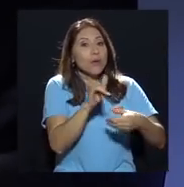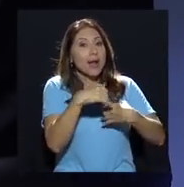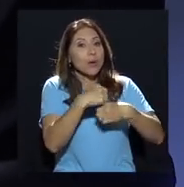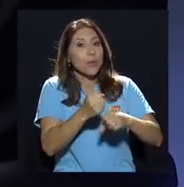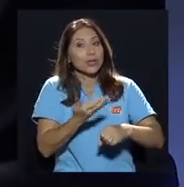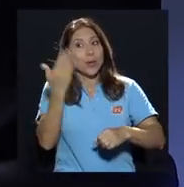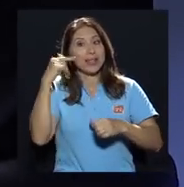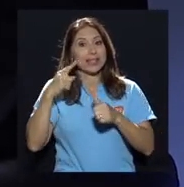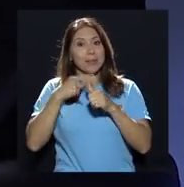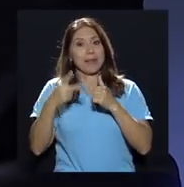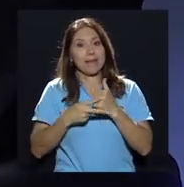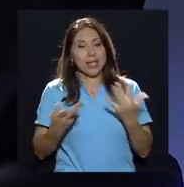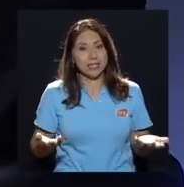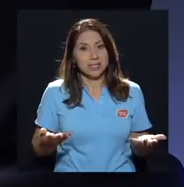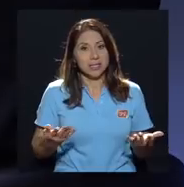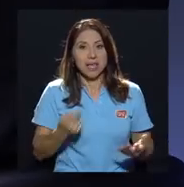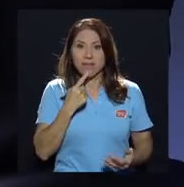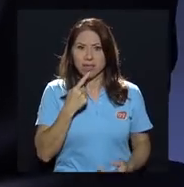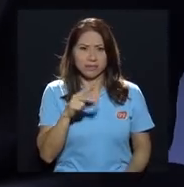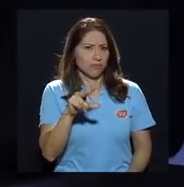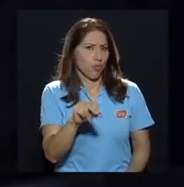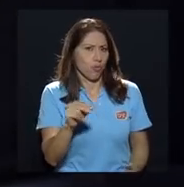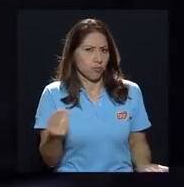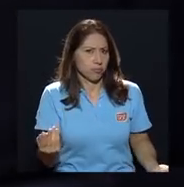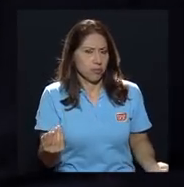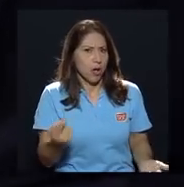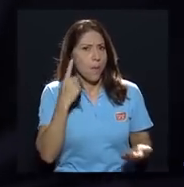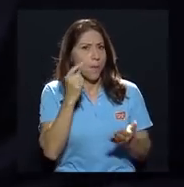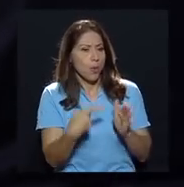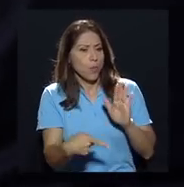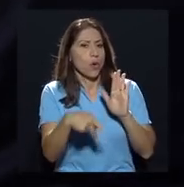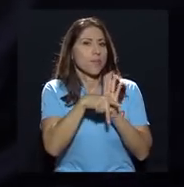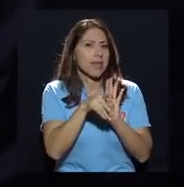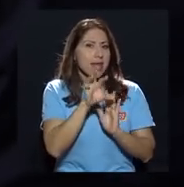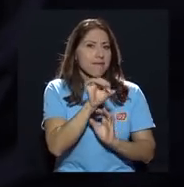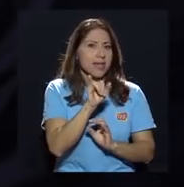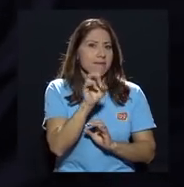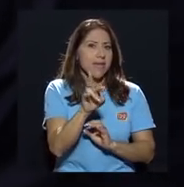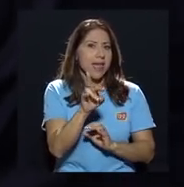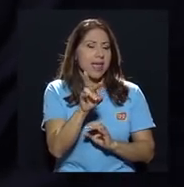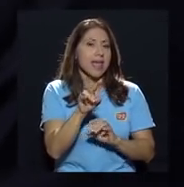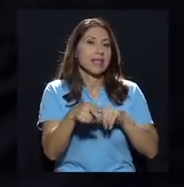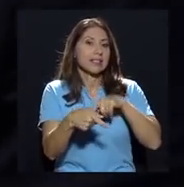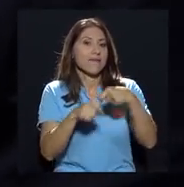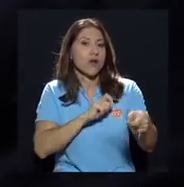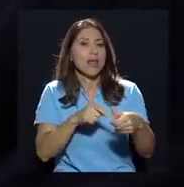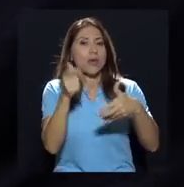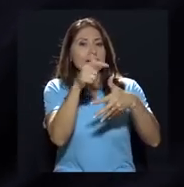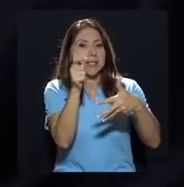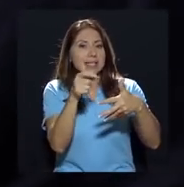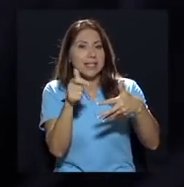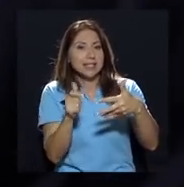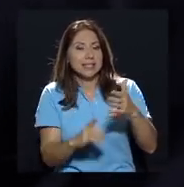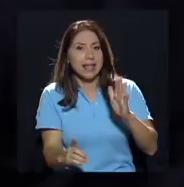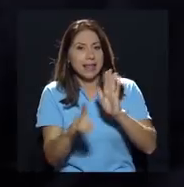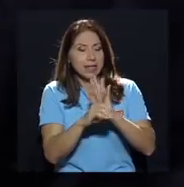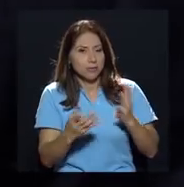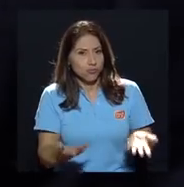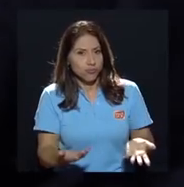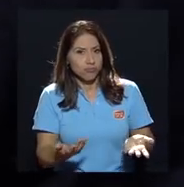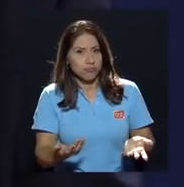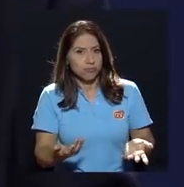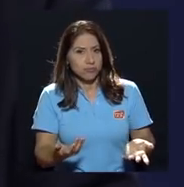lo hizo la primera vez y va a decir no por prohibir la fecundación in vitro están violando este este derecho con resultados muy